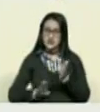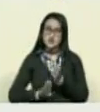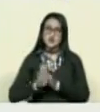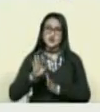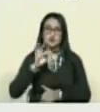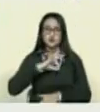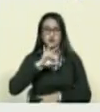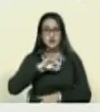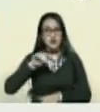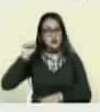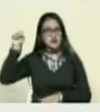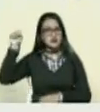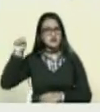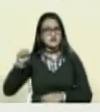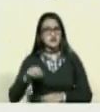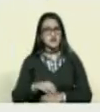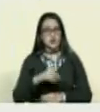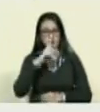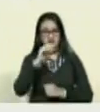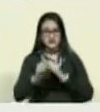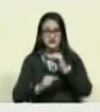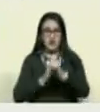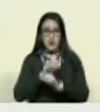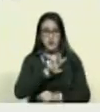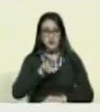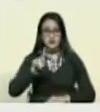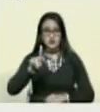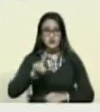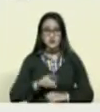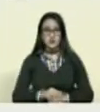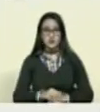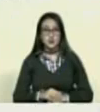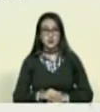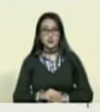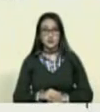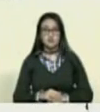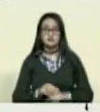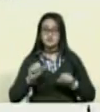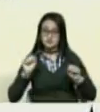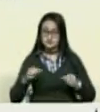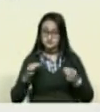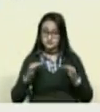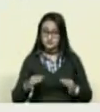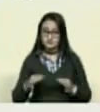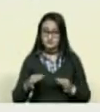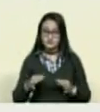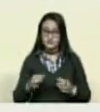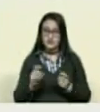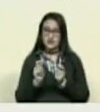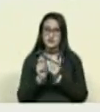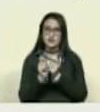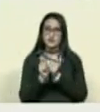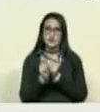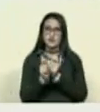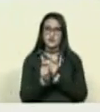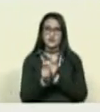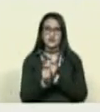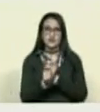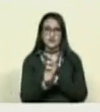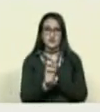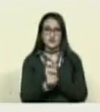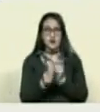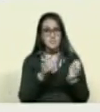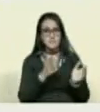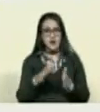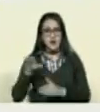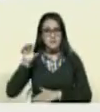el socialismo del siglo XXI. También ha precisado que debe hacerse una transformación y una renovación del